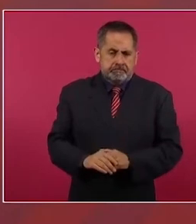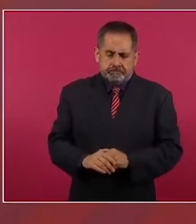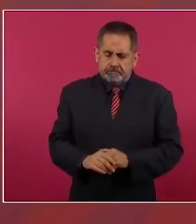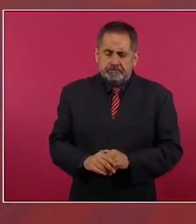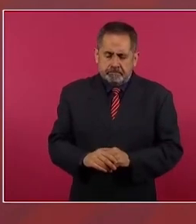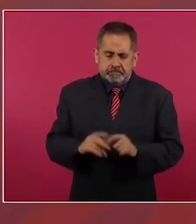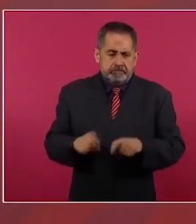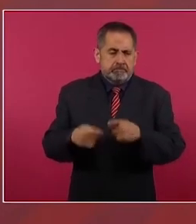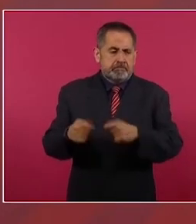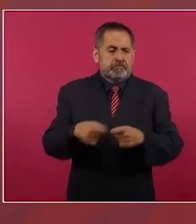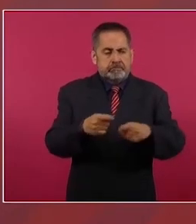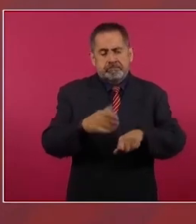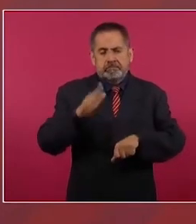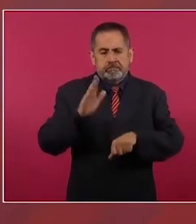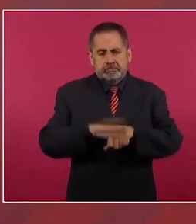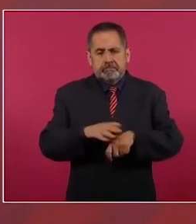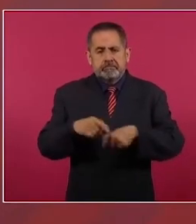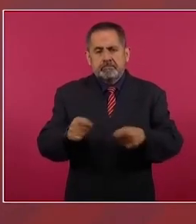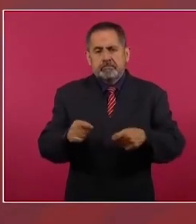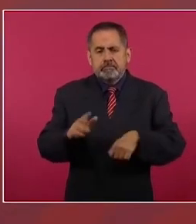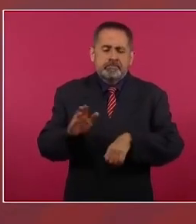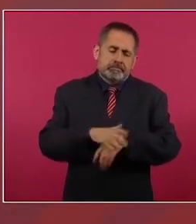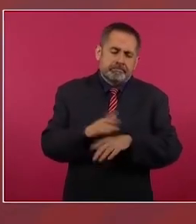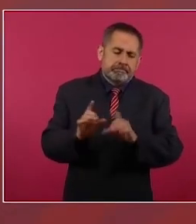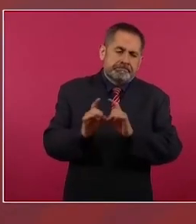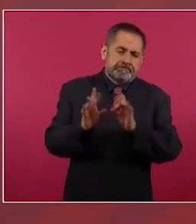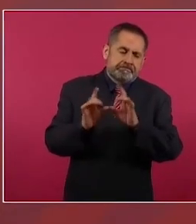más por la situación,